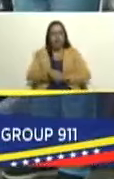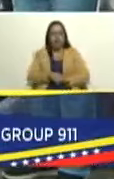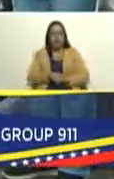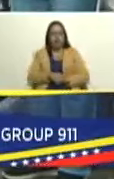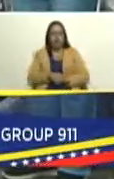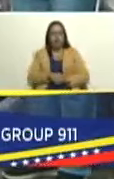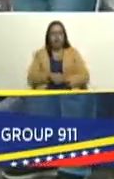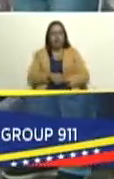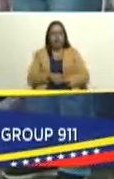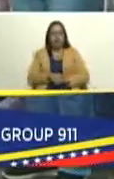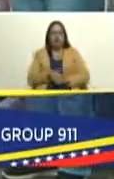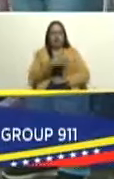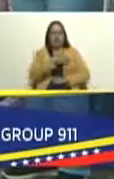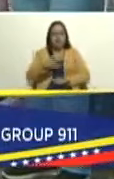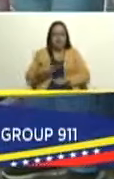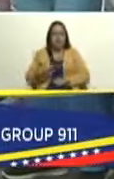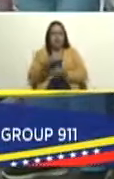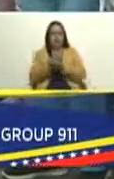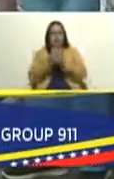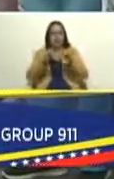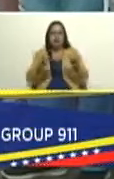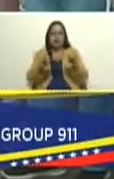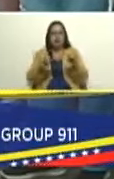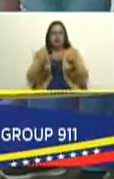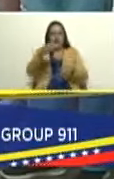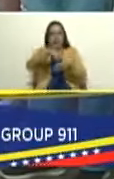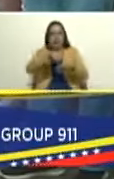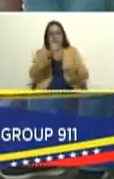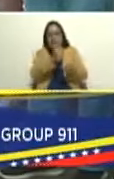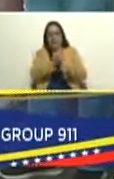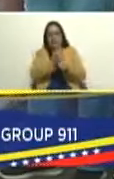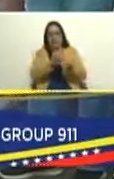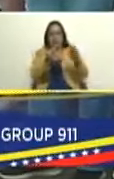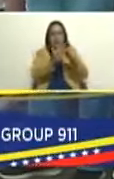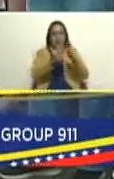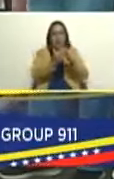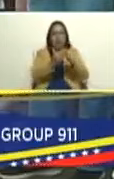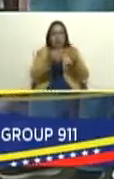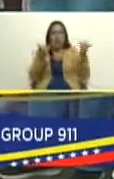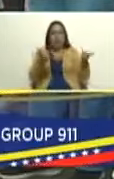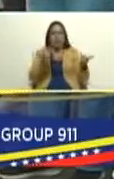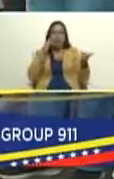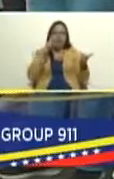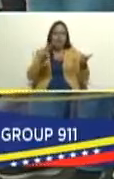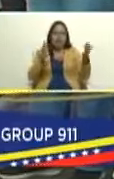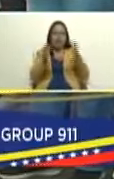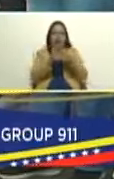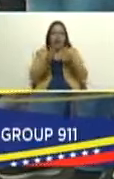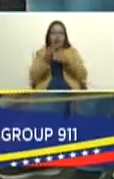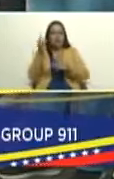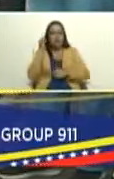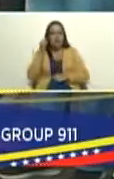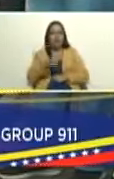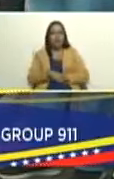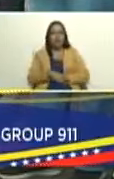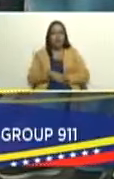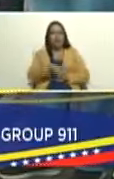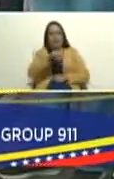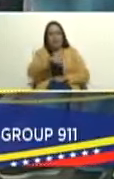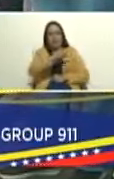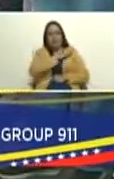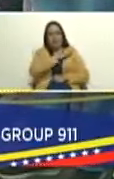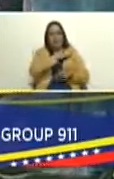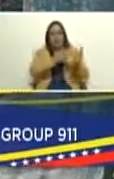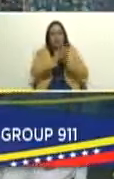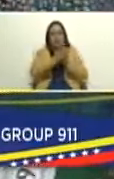quieren independizarse desde su casa. Ya vemos las casas de nuestras amas de casa, de mujeres, con emprendimientos